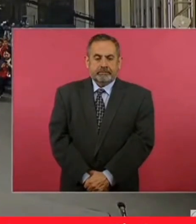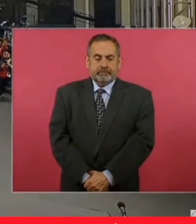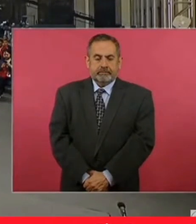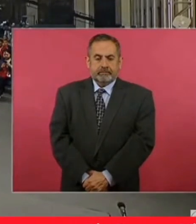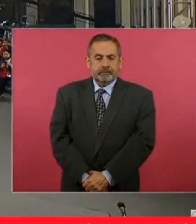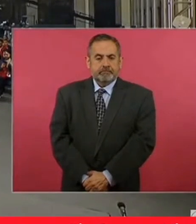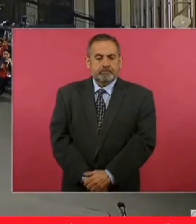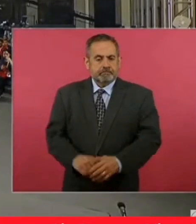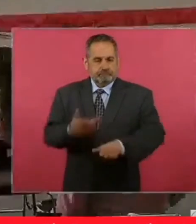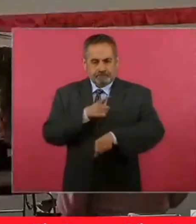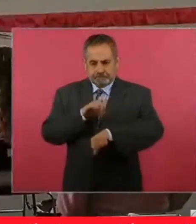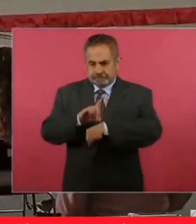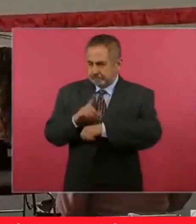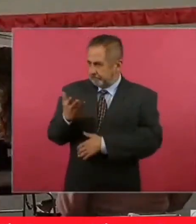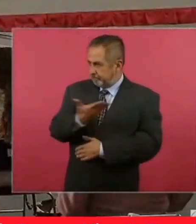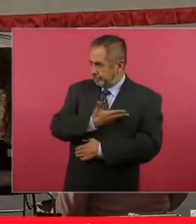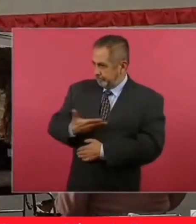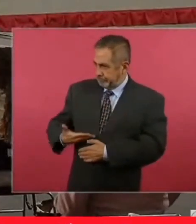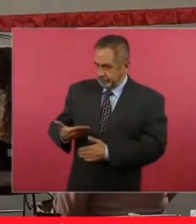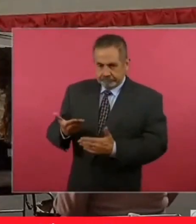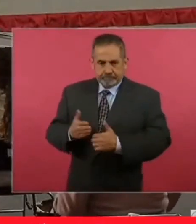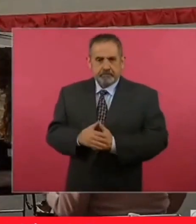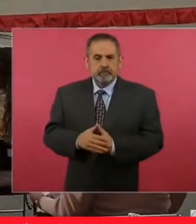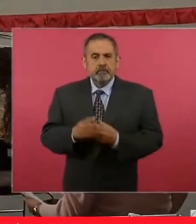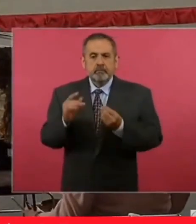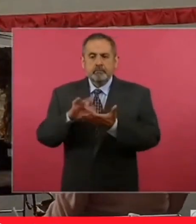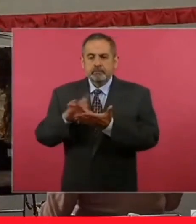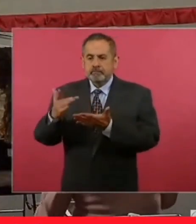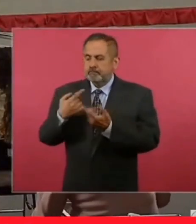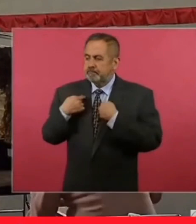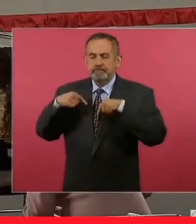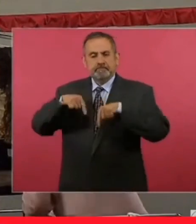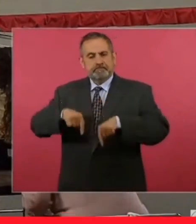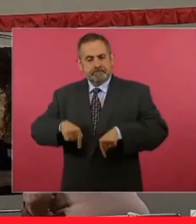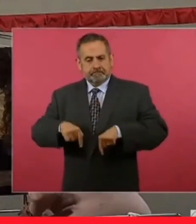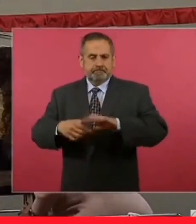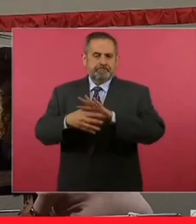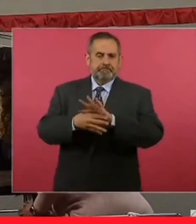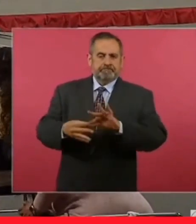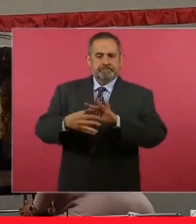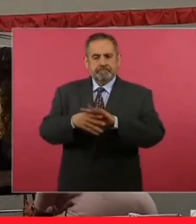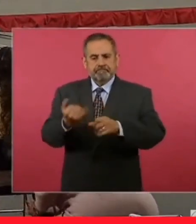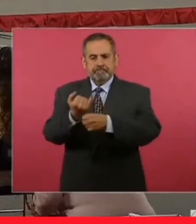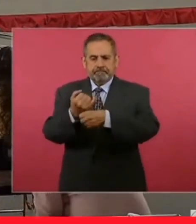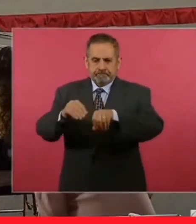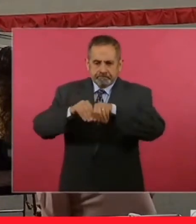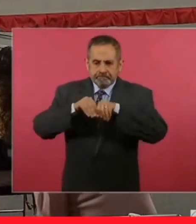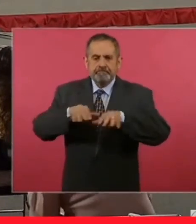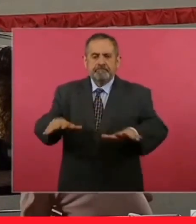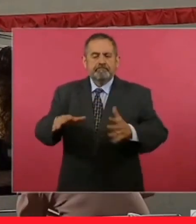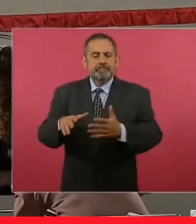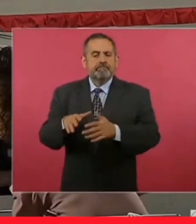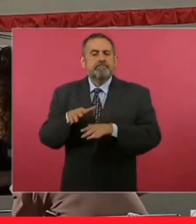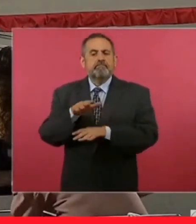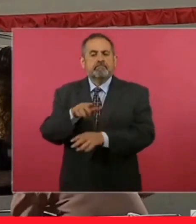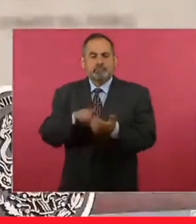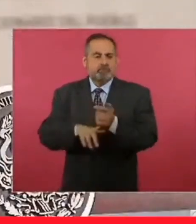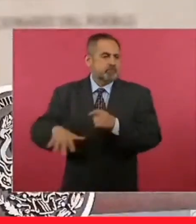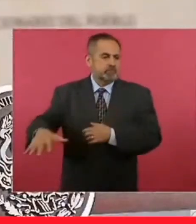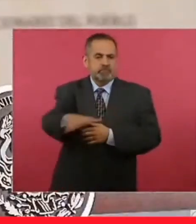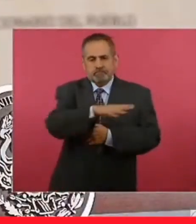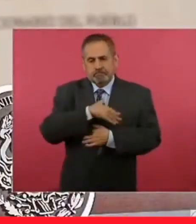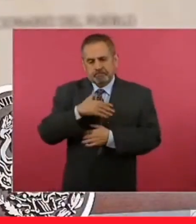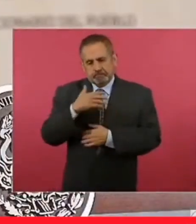Buenos días, señor presidente, y muchas gracias por el espacio para esta información de interés